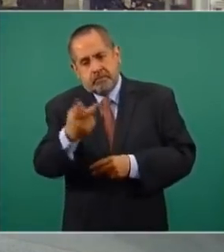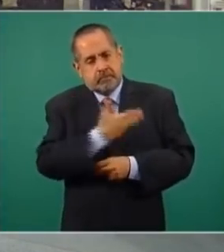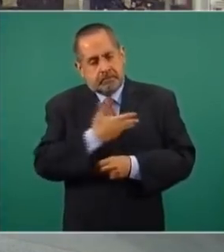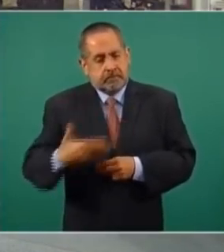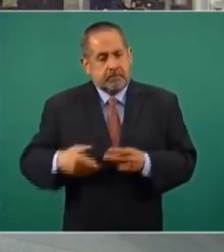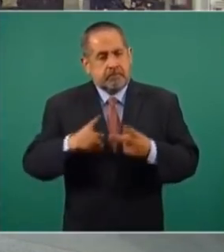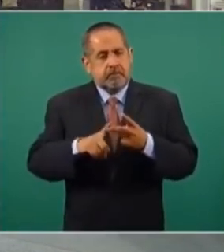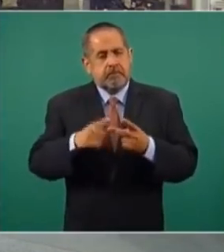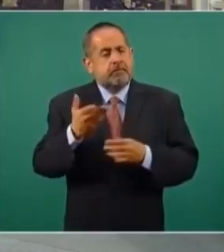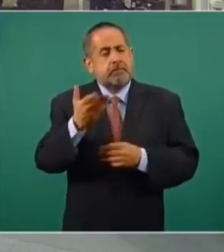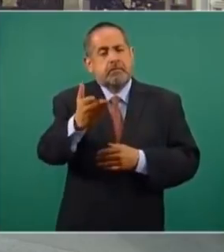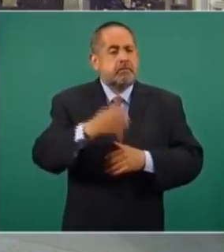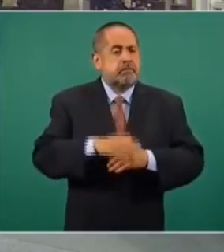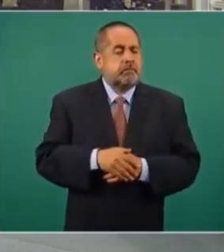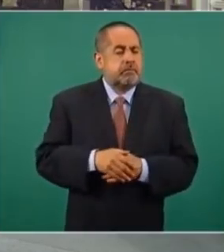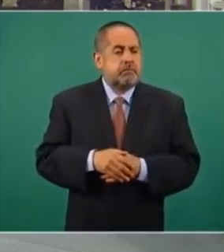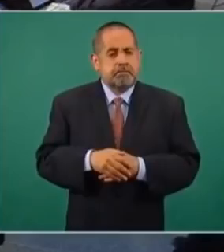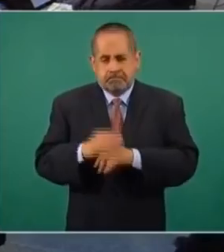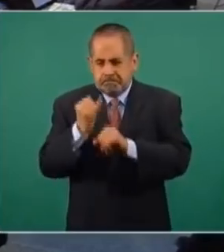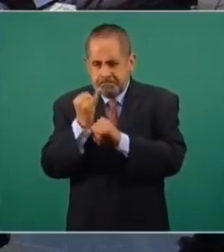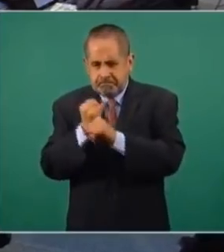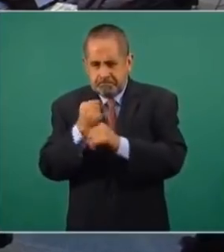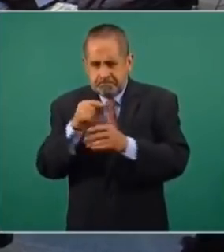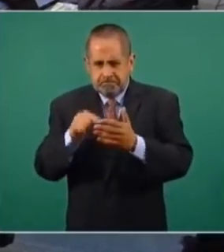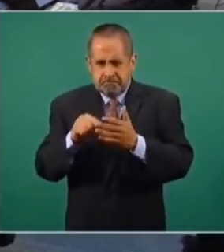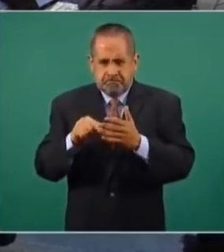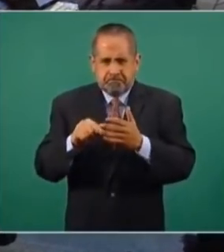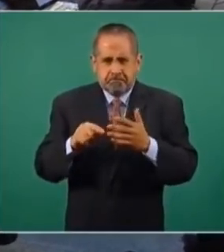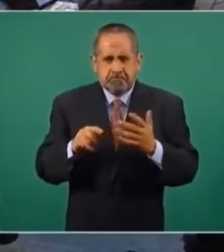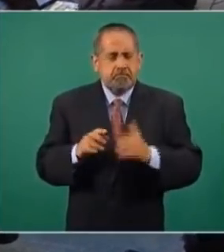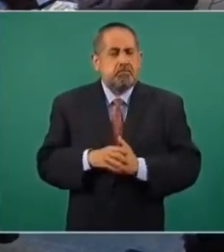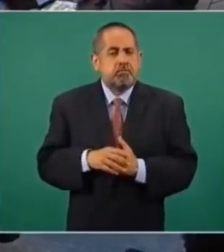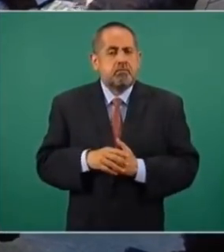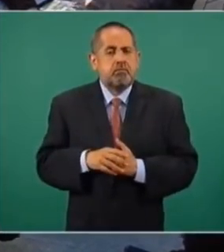presidente, plantearle en las redes sociales que nos siguen,